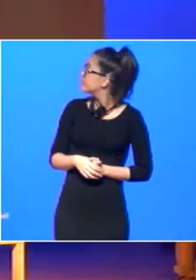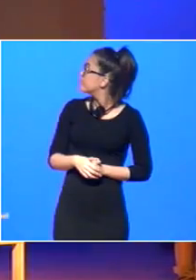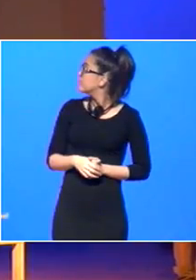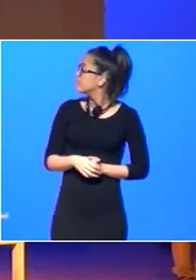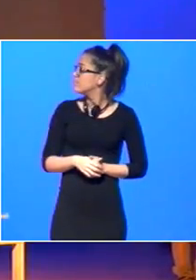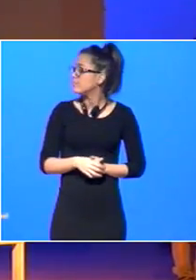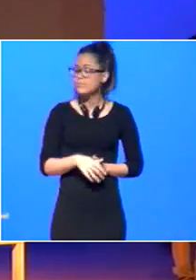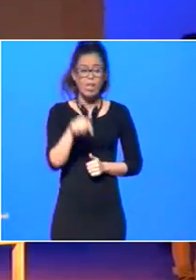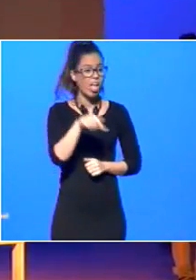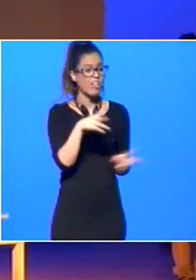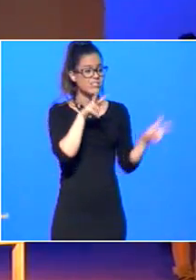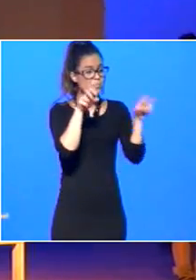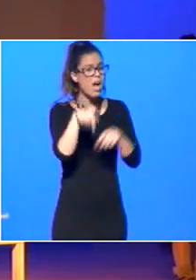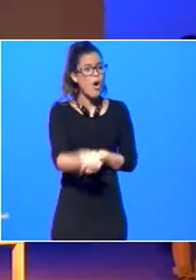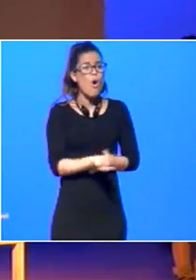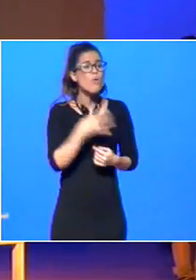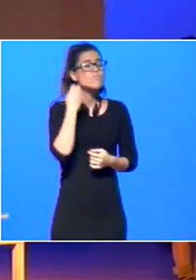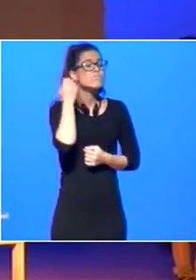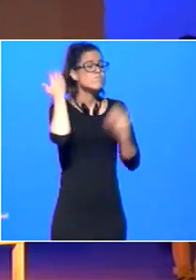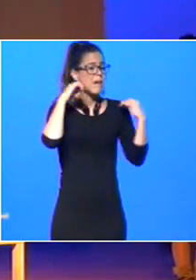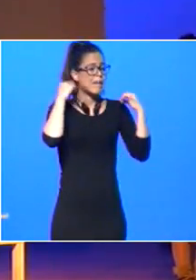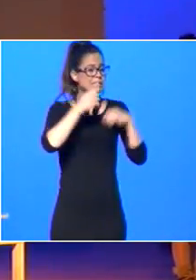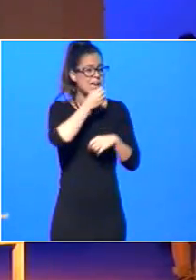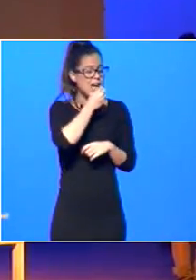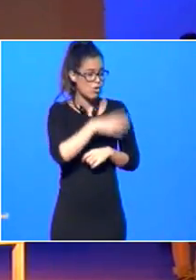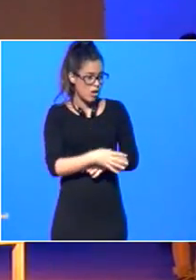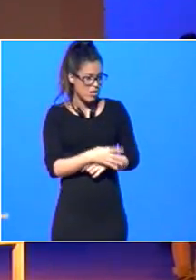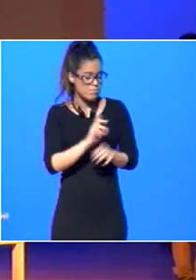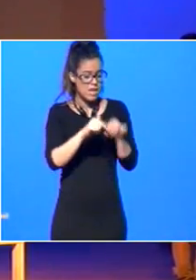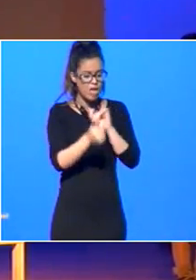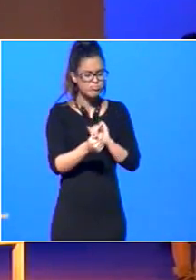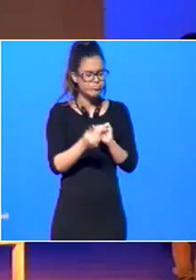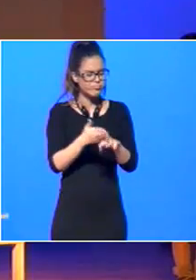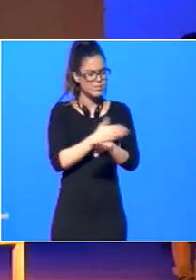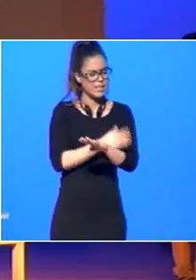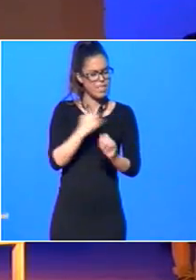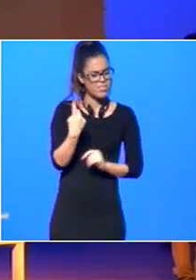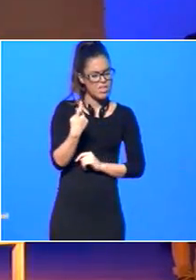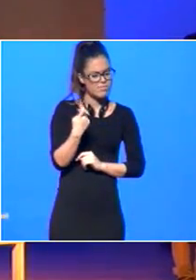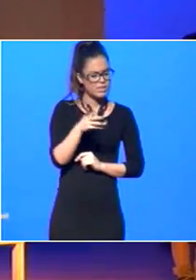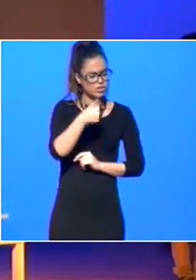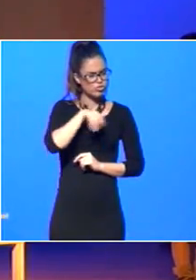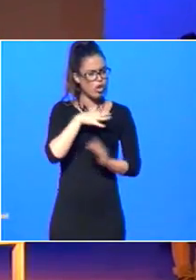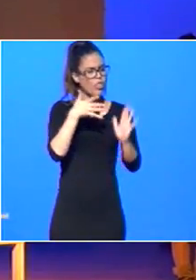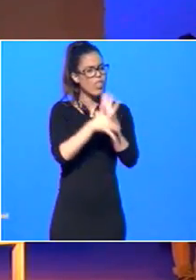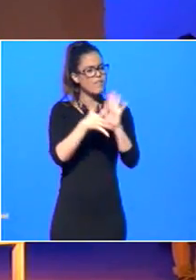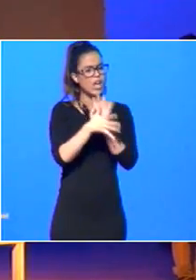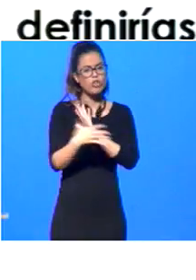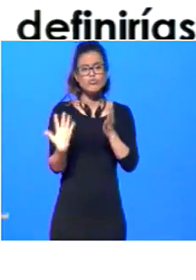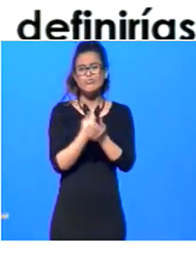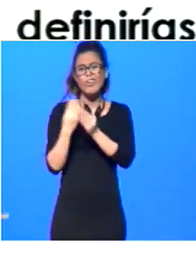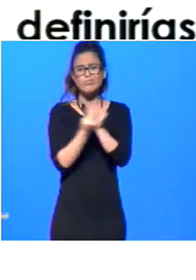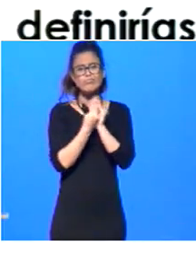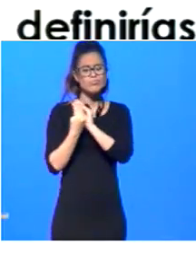gaurko gaia izango da praktika ona, baina praktika honei buruz hitz egin baino lehen, definituko dugu gure guztion artean, zer,